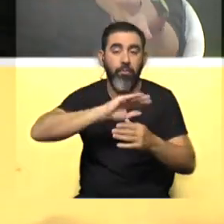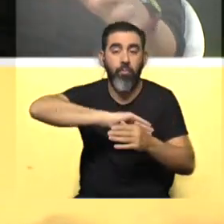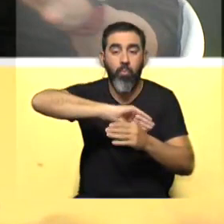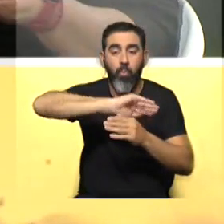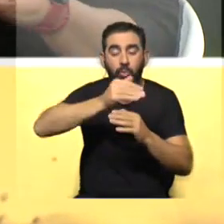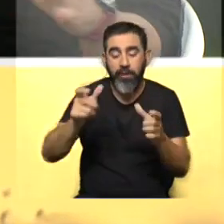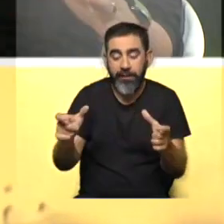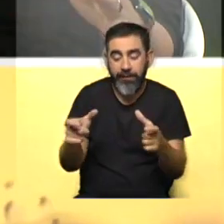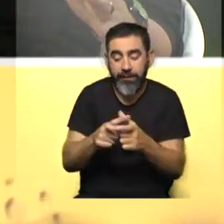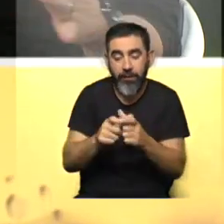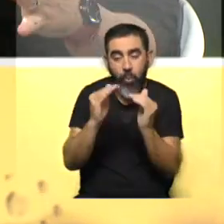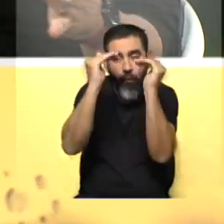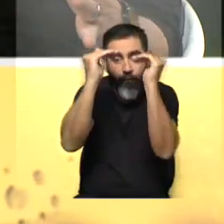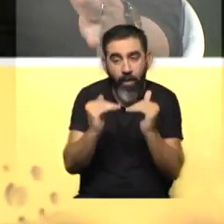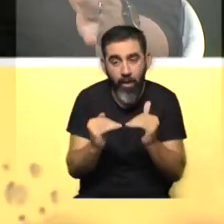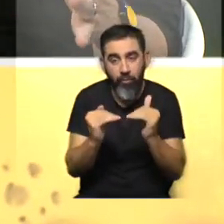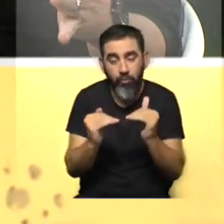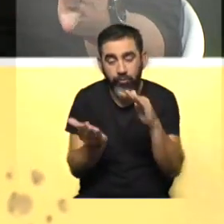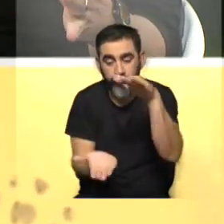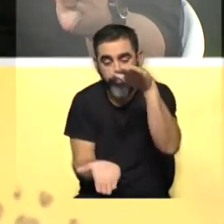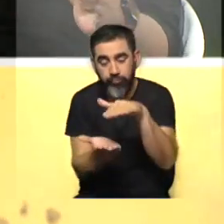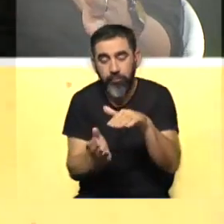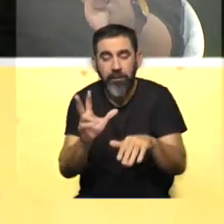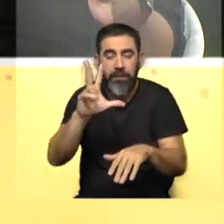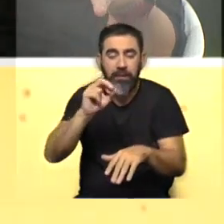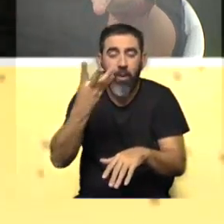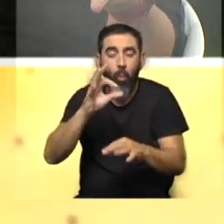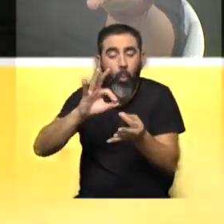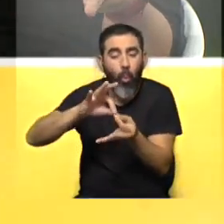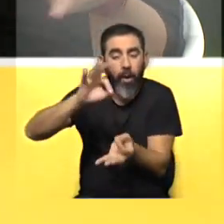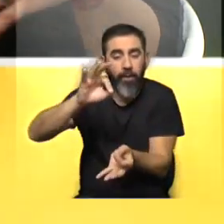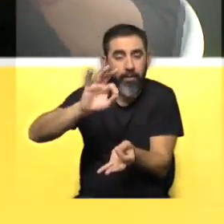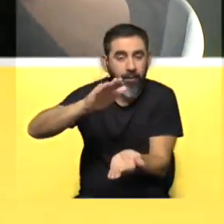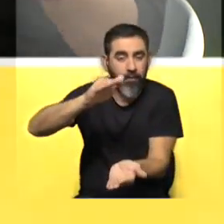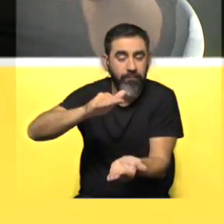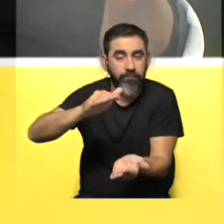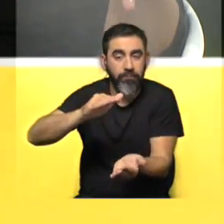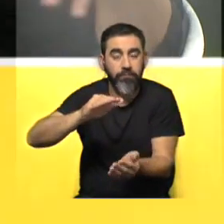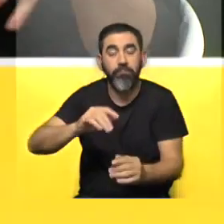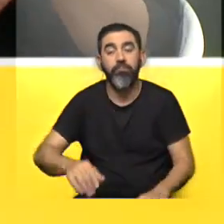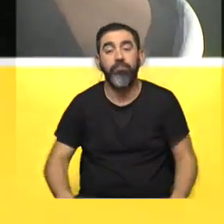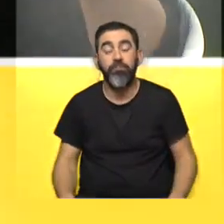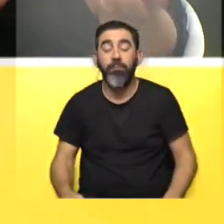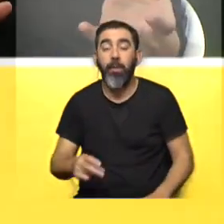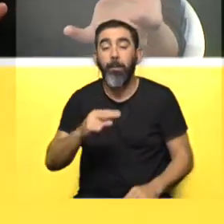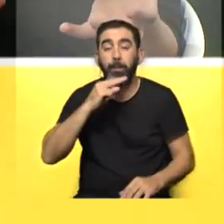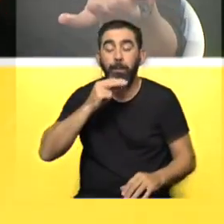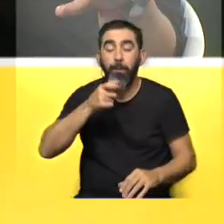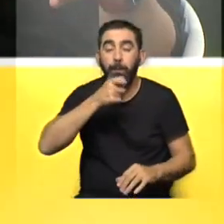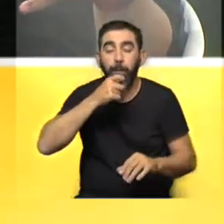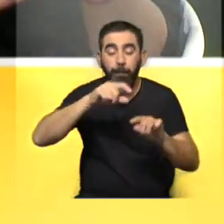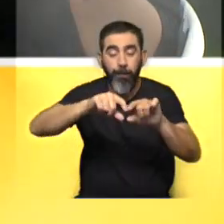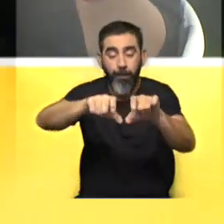pequeños, bajitos, de escasa altura, 30, 40 centímetros, a anillos en piedra, que también se conocen